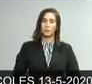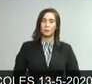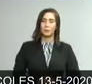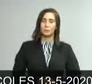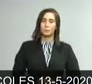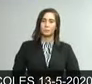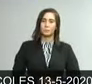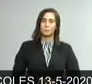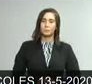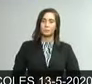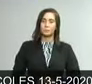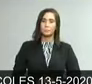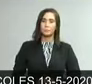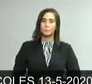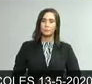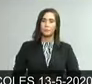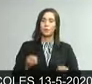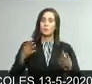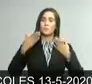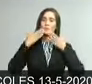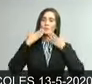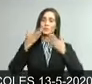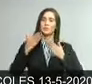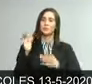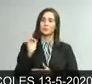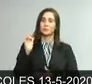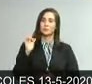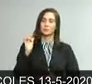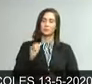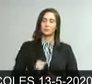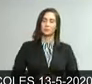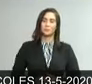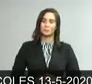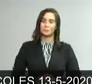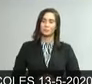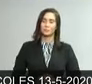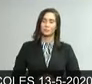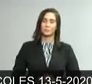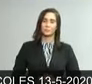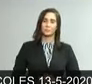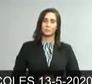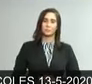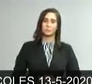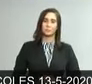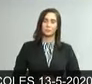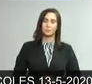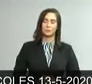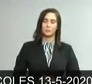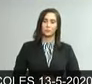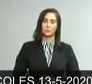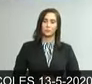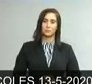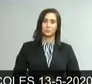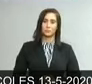bien muchas gracias gracias gracias usted ministro pase buen día nos vemos mañana